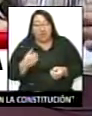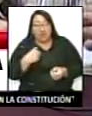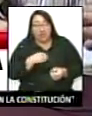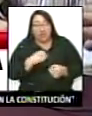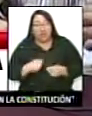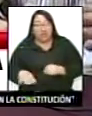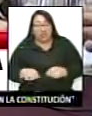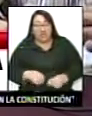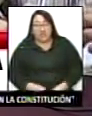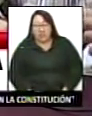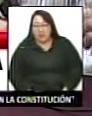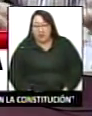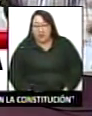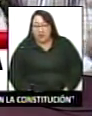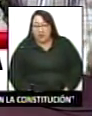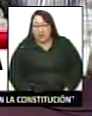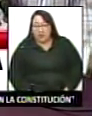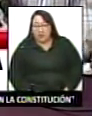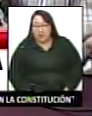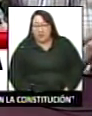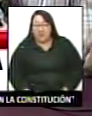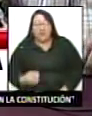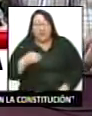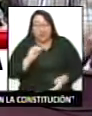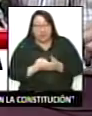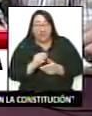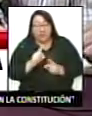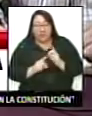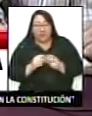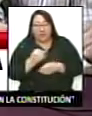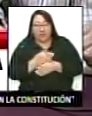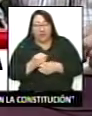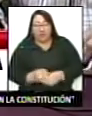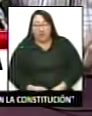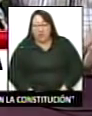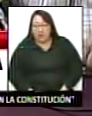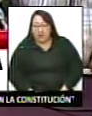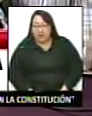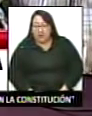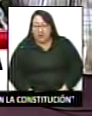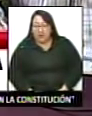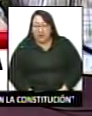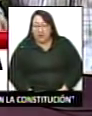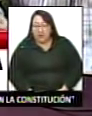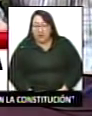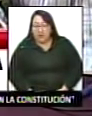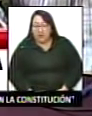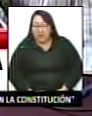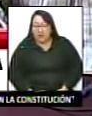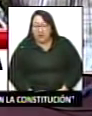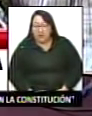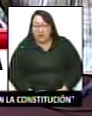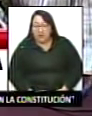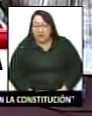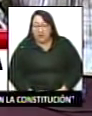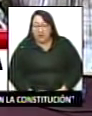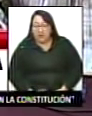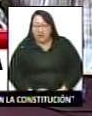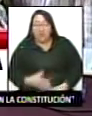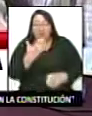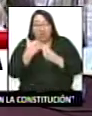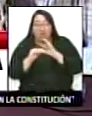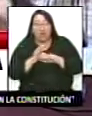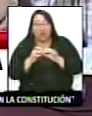estamos haciendo, y hemos trazado la metodología. Vamos a poner en los correos electrónicos